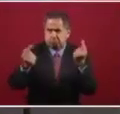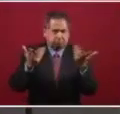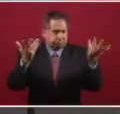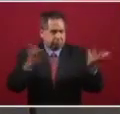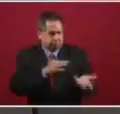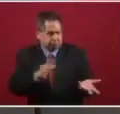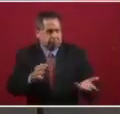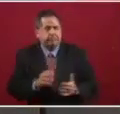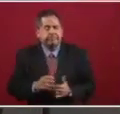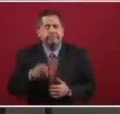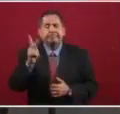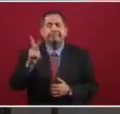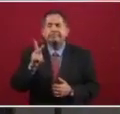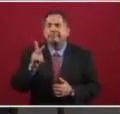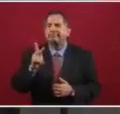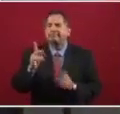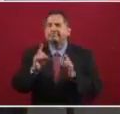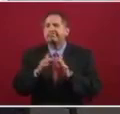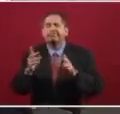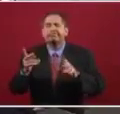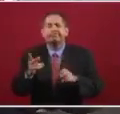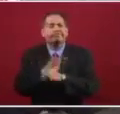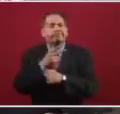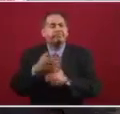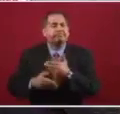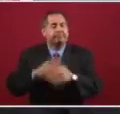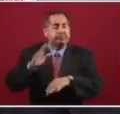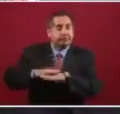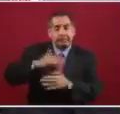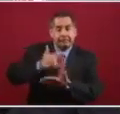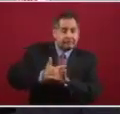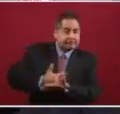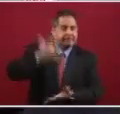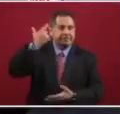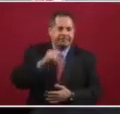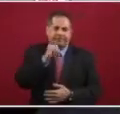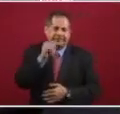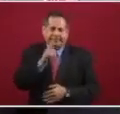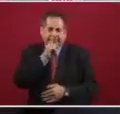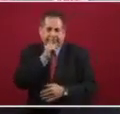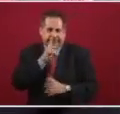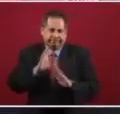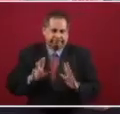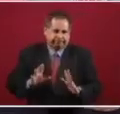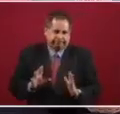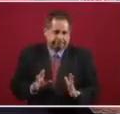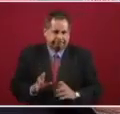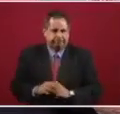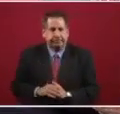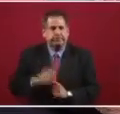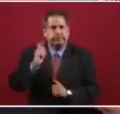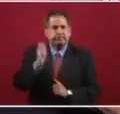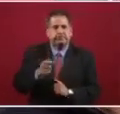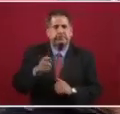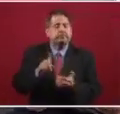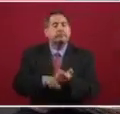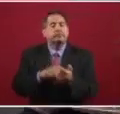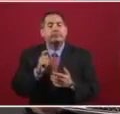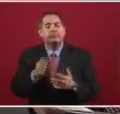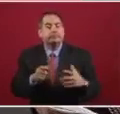No han pasado las cosas a mayores, es decir,